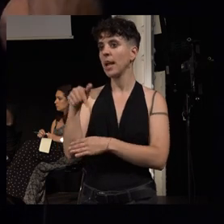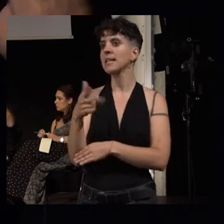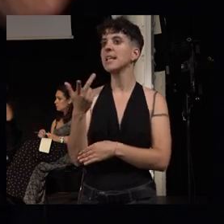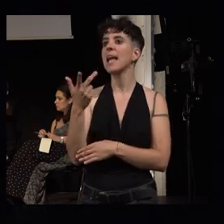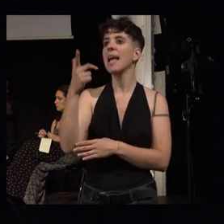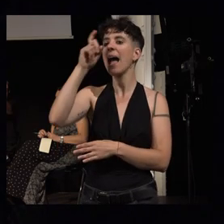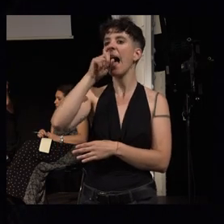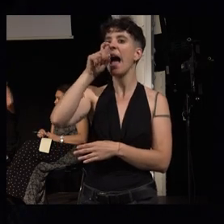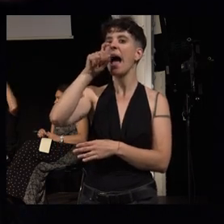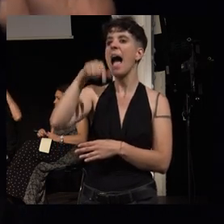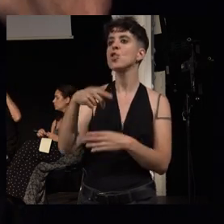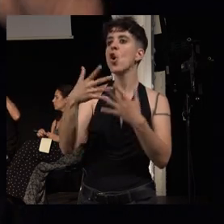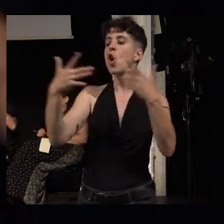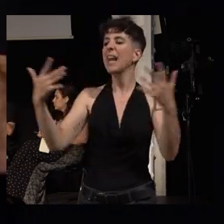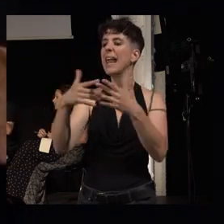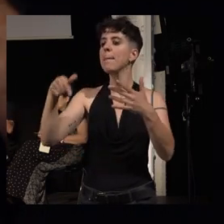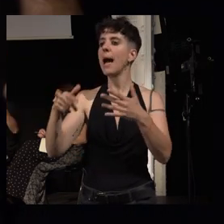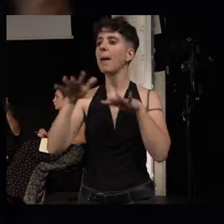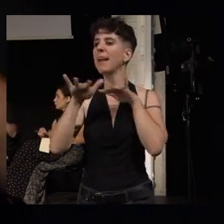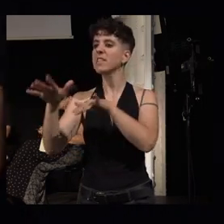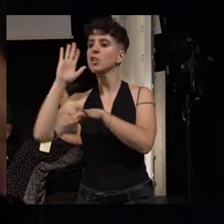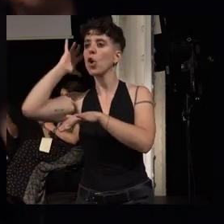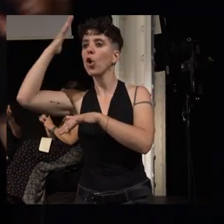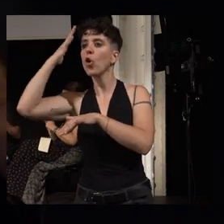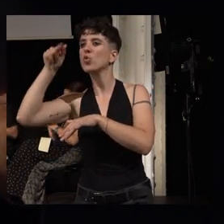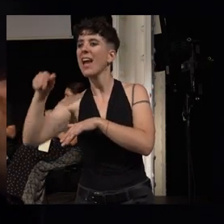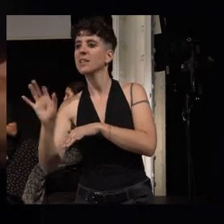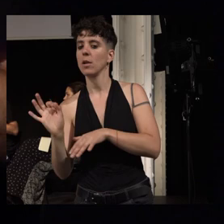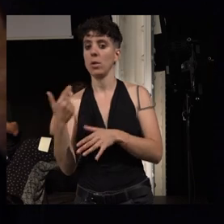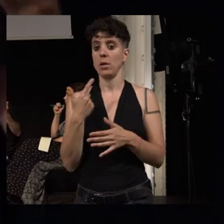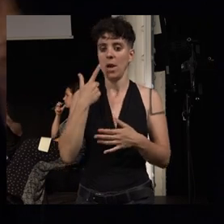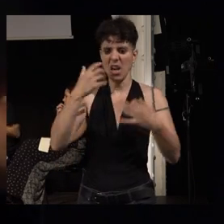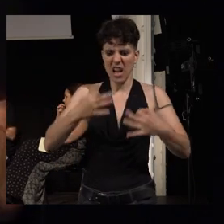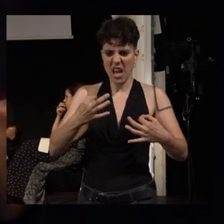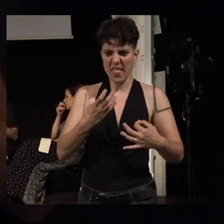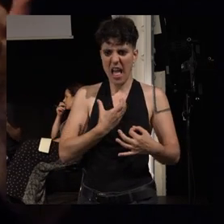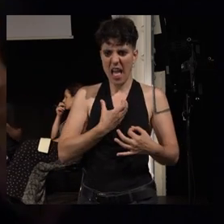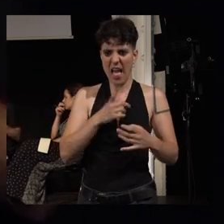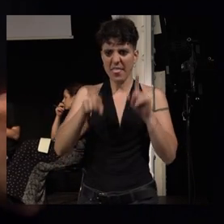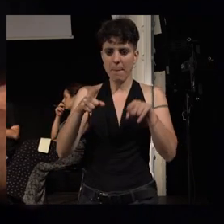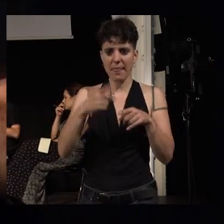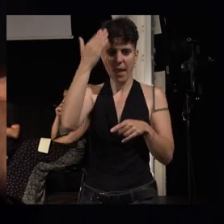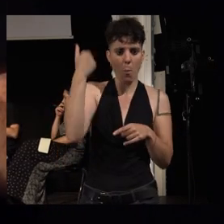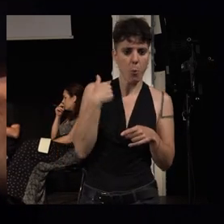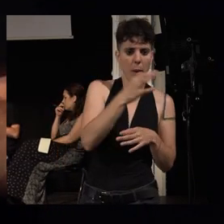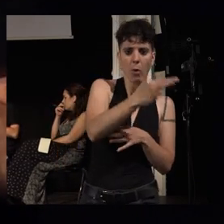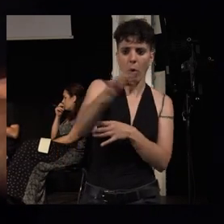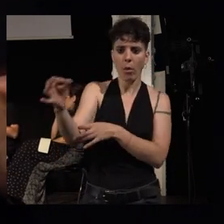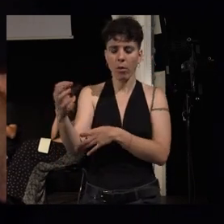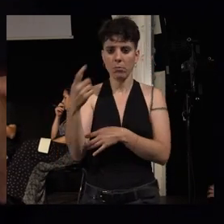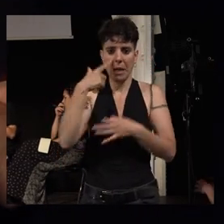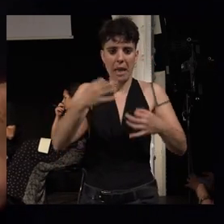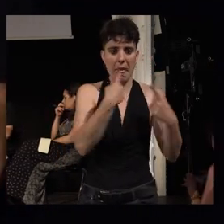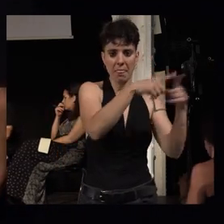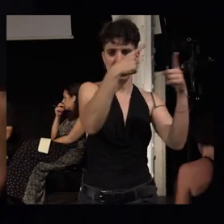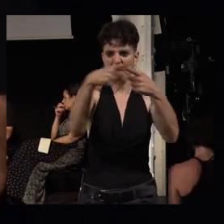de Coruña, este es el lema para este año en el Orgullo de... Cuando la realidad local es muy diferente, muy diversa a lo que nos planteamos, ¿no?